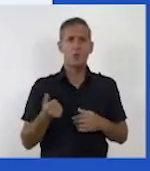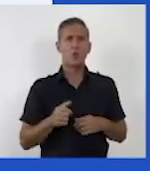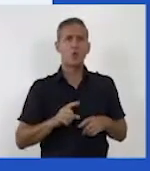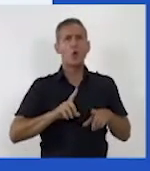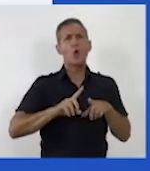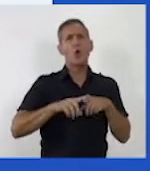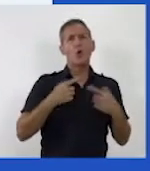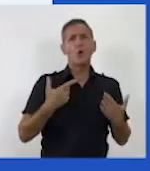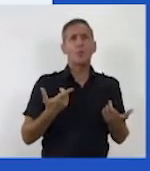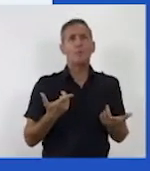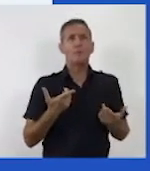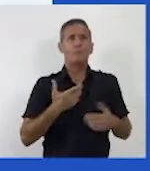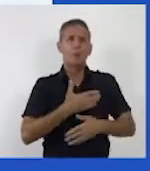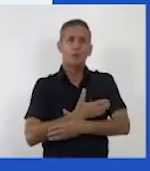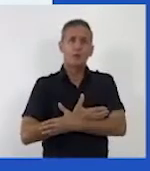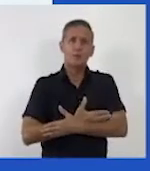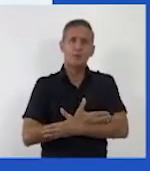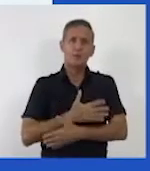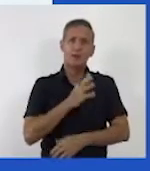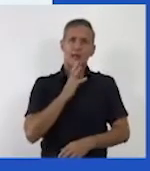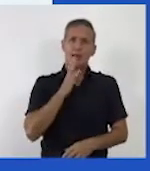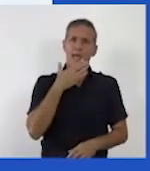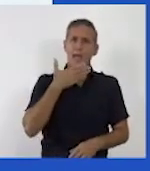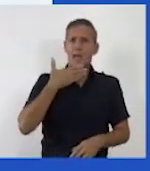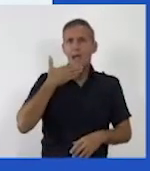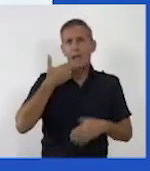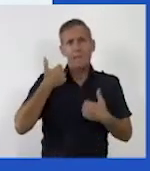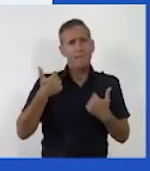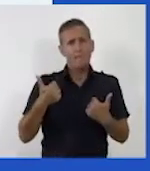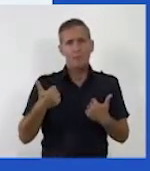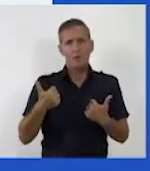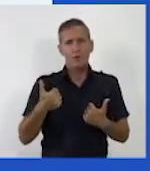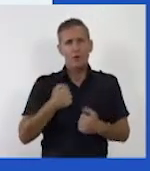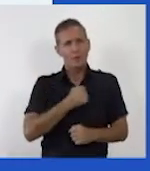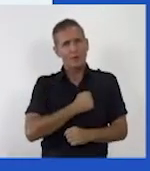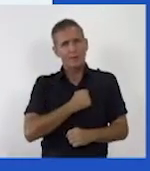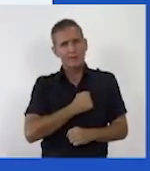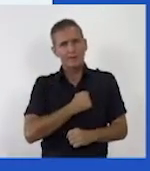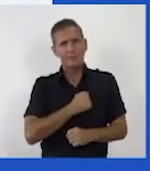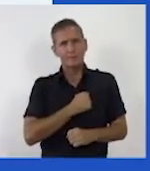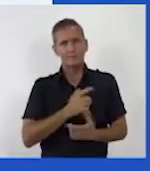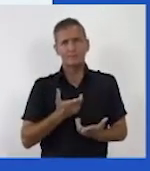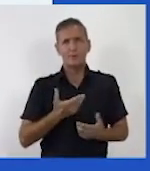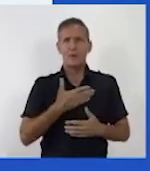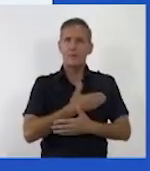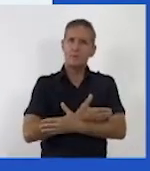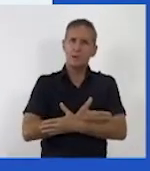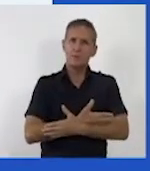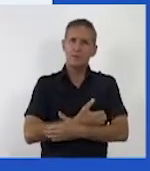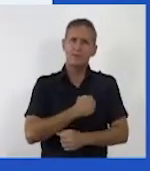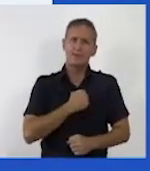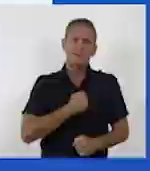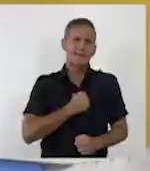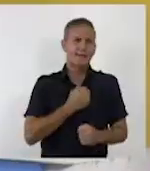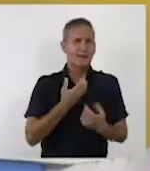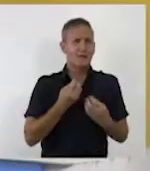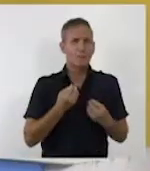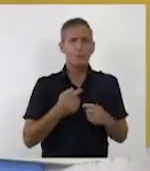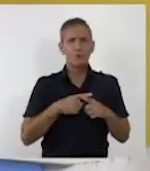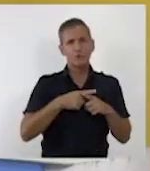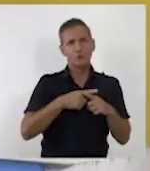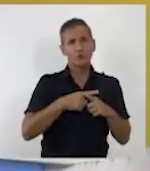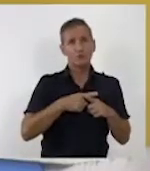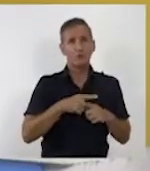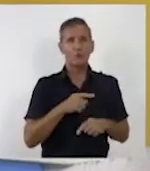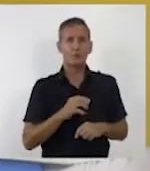porque bebé era bueno y cariñoso porque no le gustó ese regalo porque bebé quería mucho a sus primos raúl si